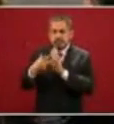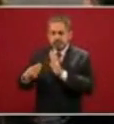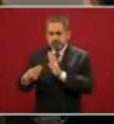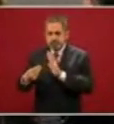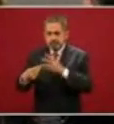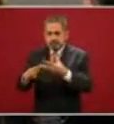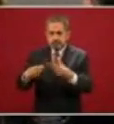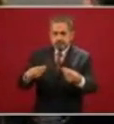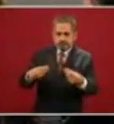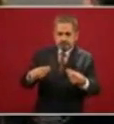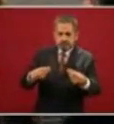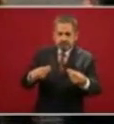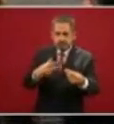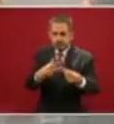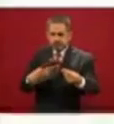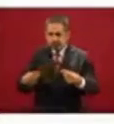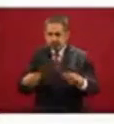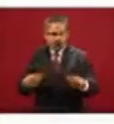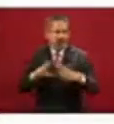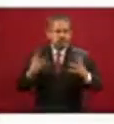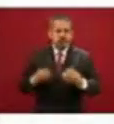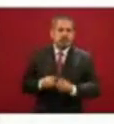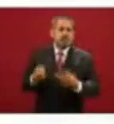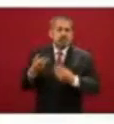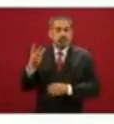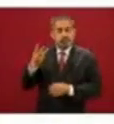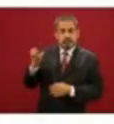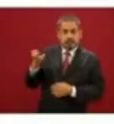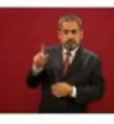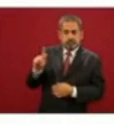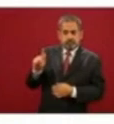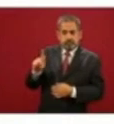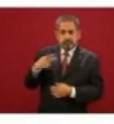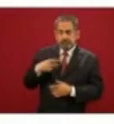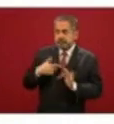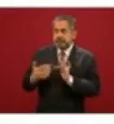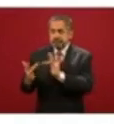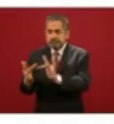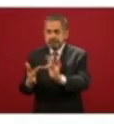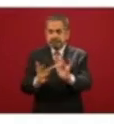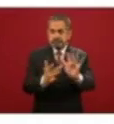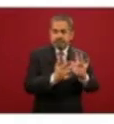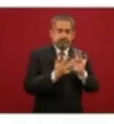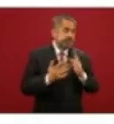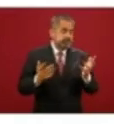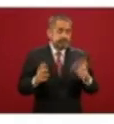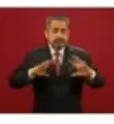de observación y que ya suman más de 370 contactos. Es decir, en suma tenemos cerca